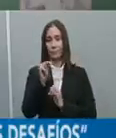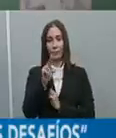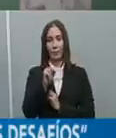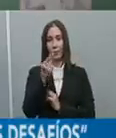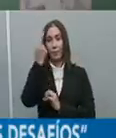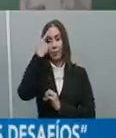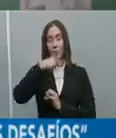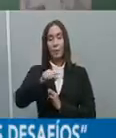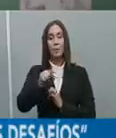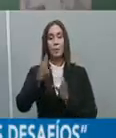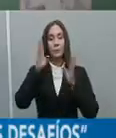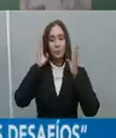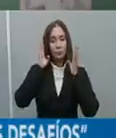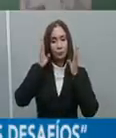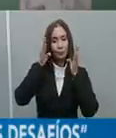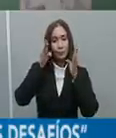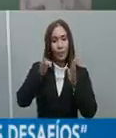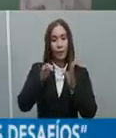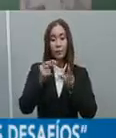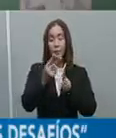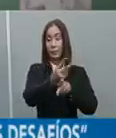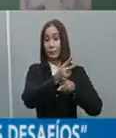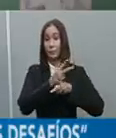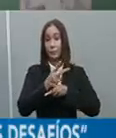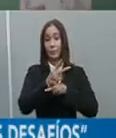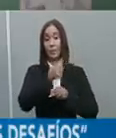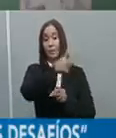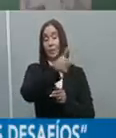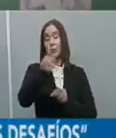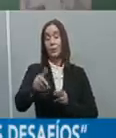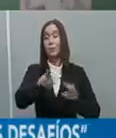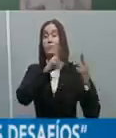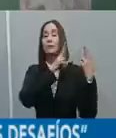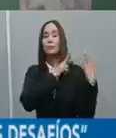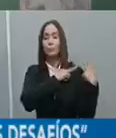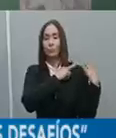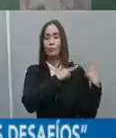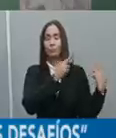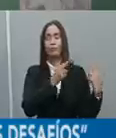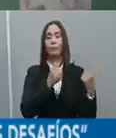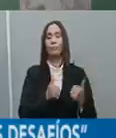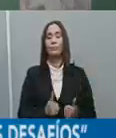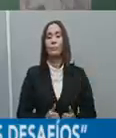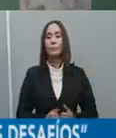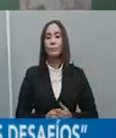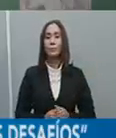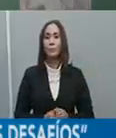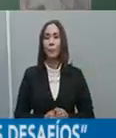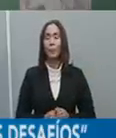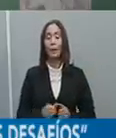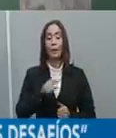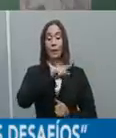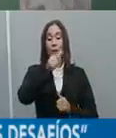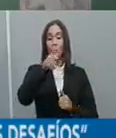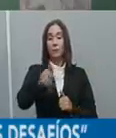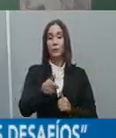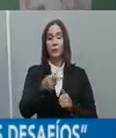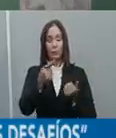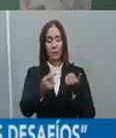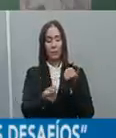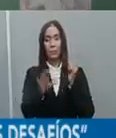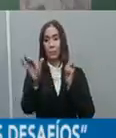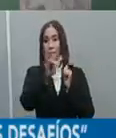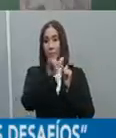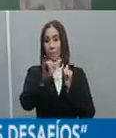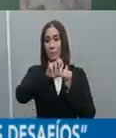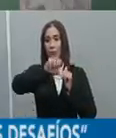actuar de acuerdo a esta realidad con la máxima responsabilidad y prudencia. Sobre todo, si no queremos vernos en el espejo